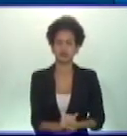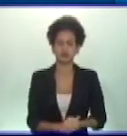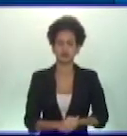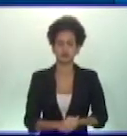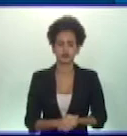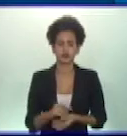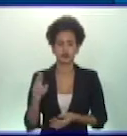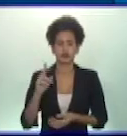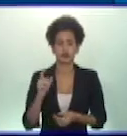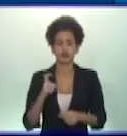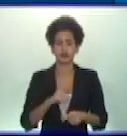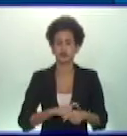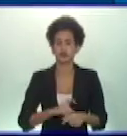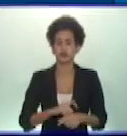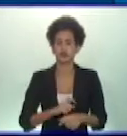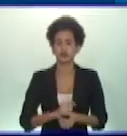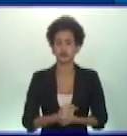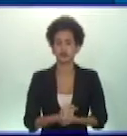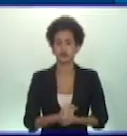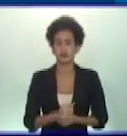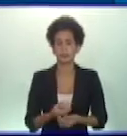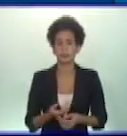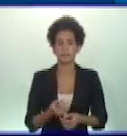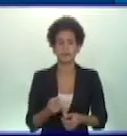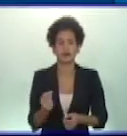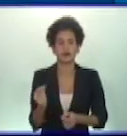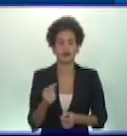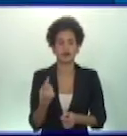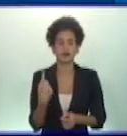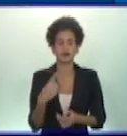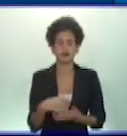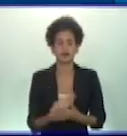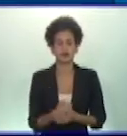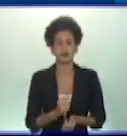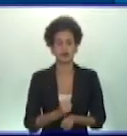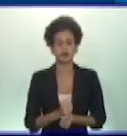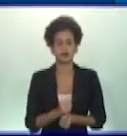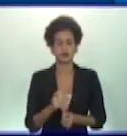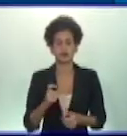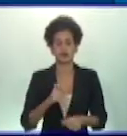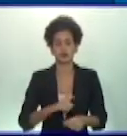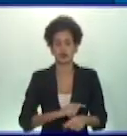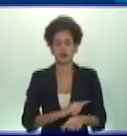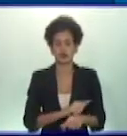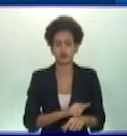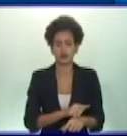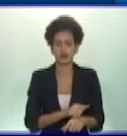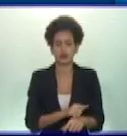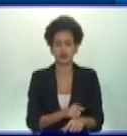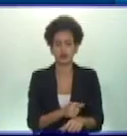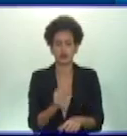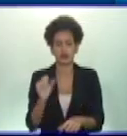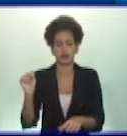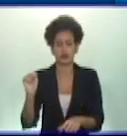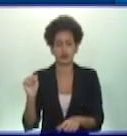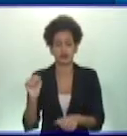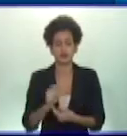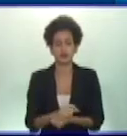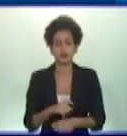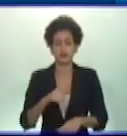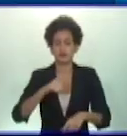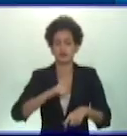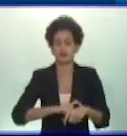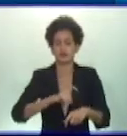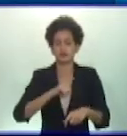unidades de tiempo menores que un día son el segundo, que se representa con una S, el